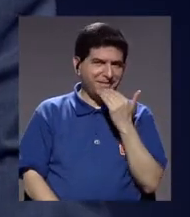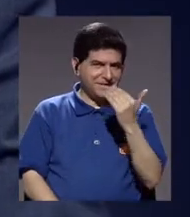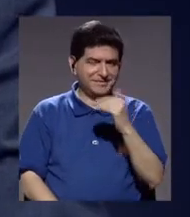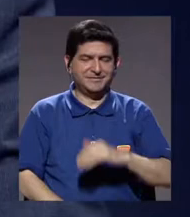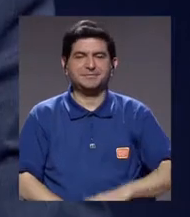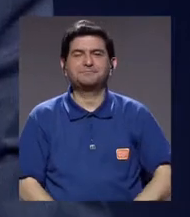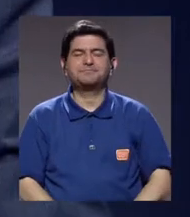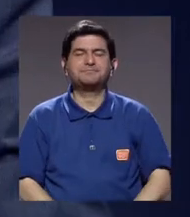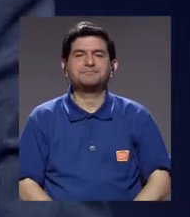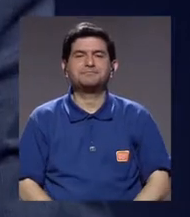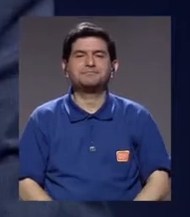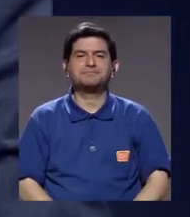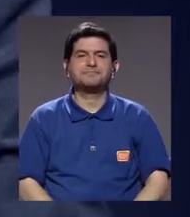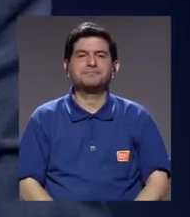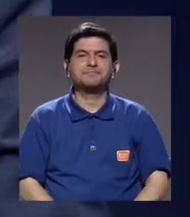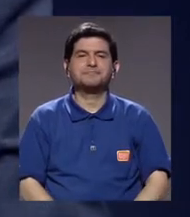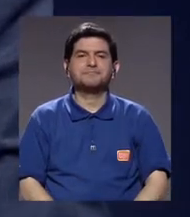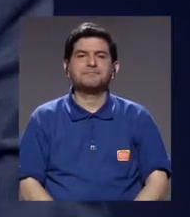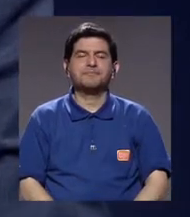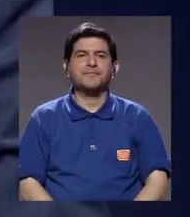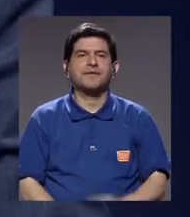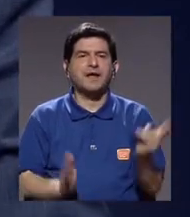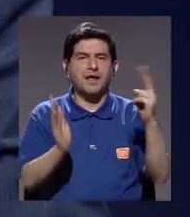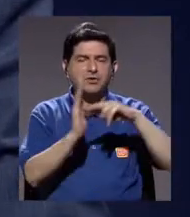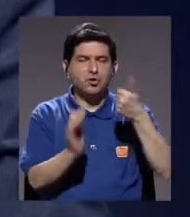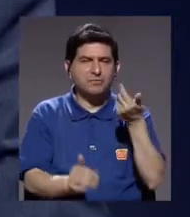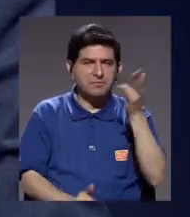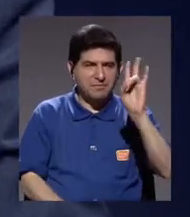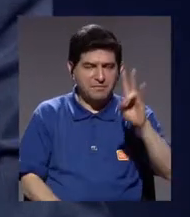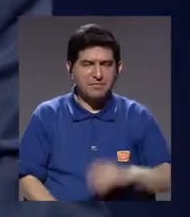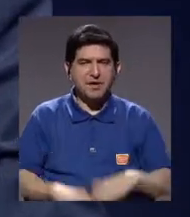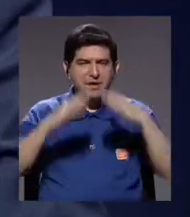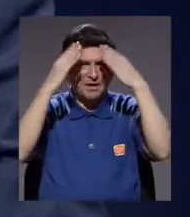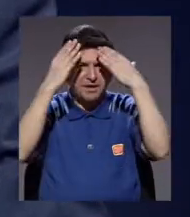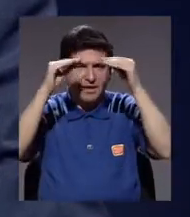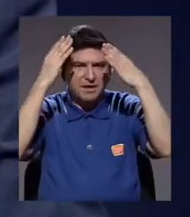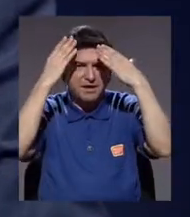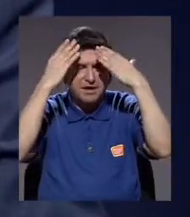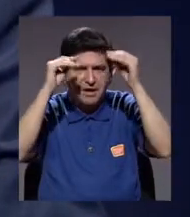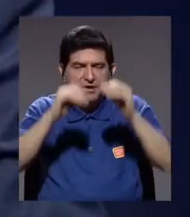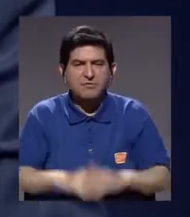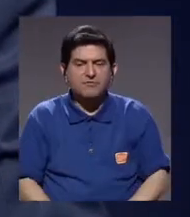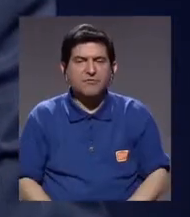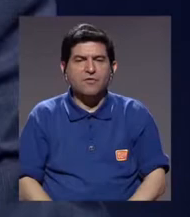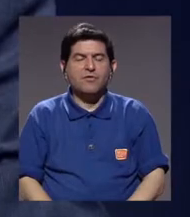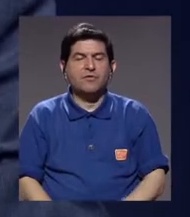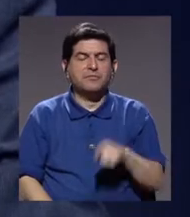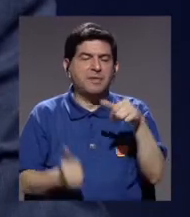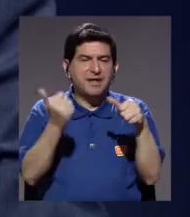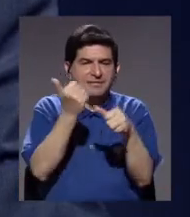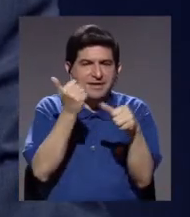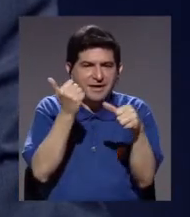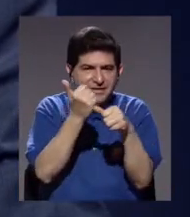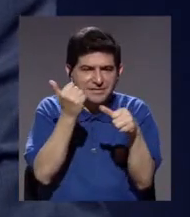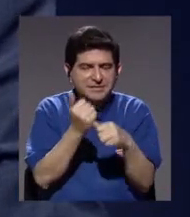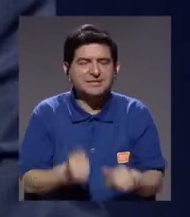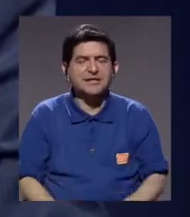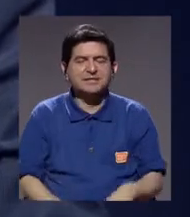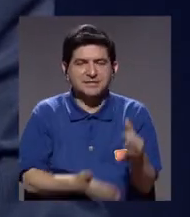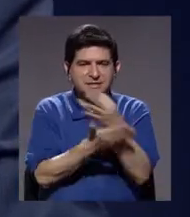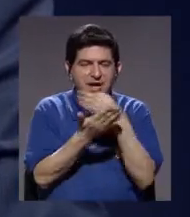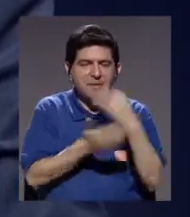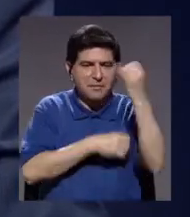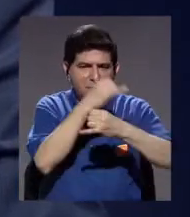Sí, muchas gracias. Es que en 2017, según el informe de Asistencia Humanitaria